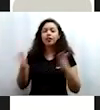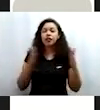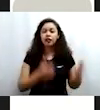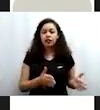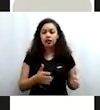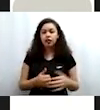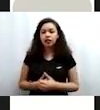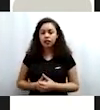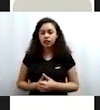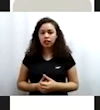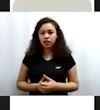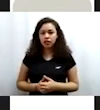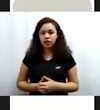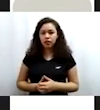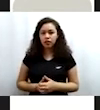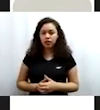más